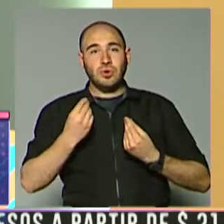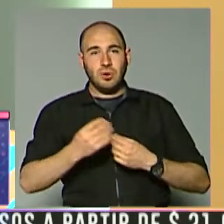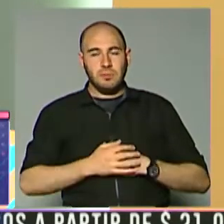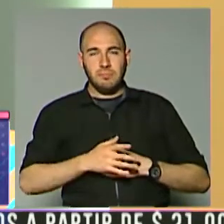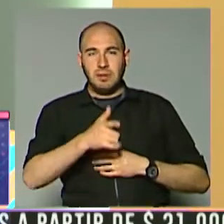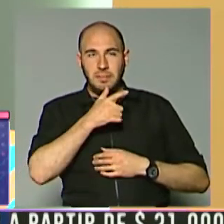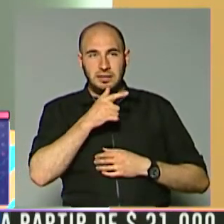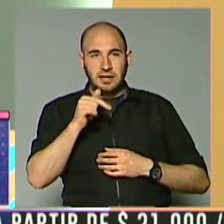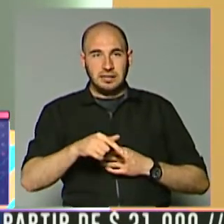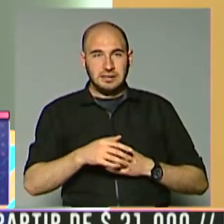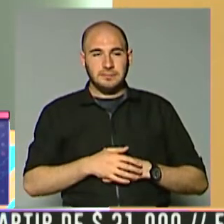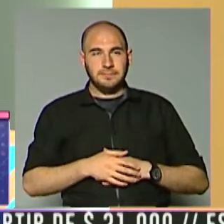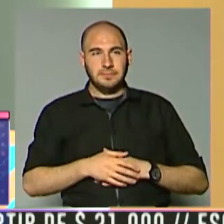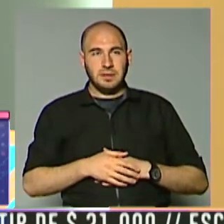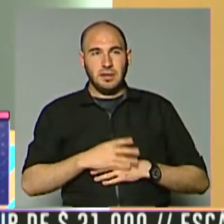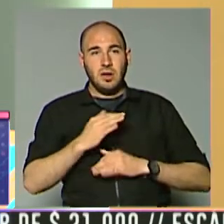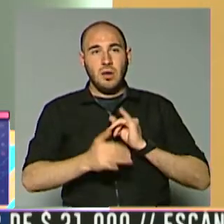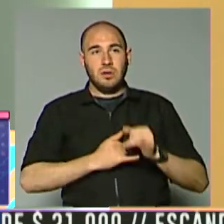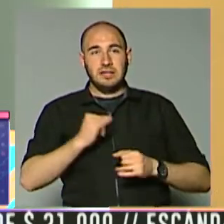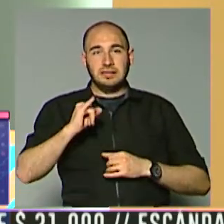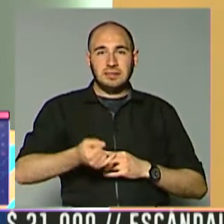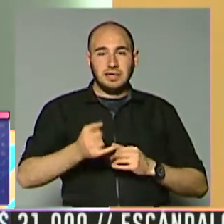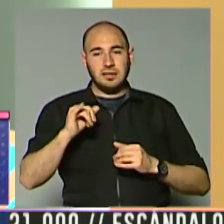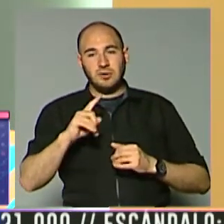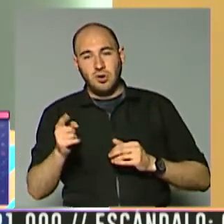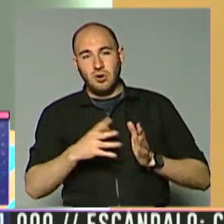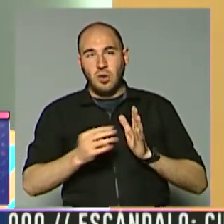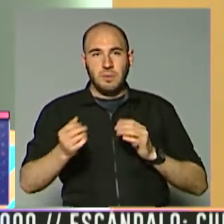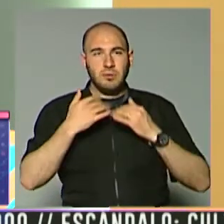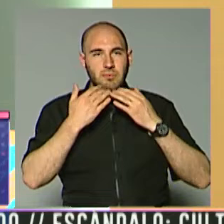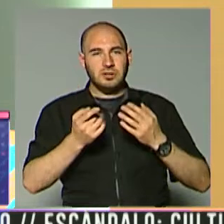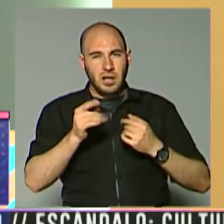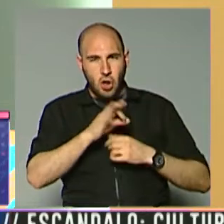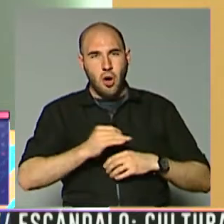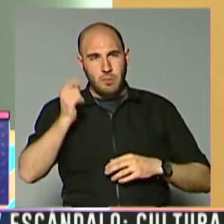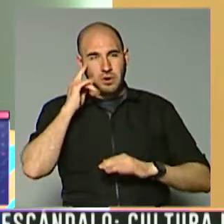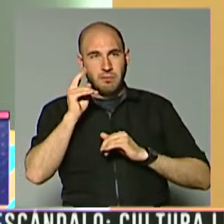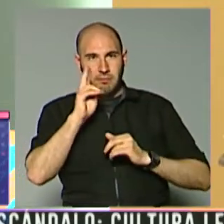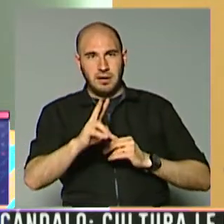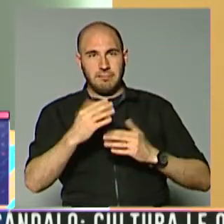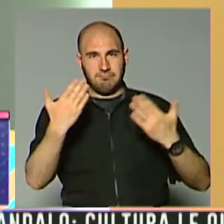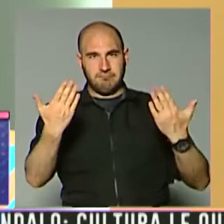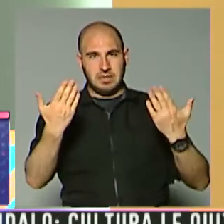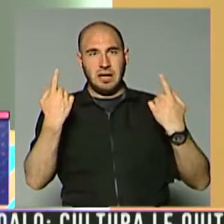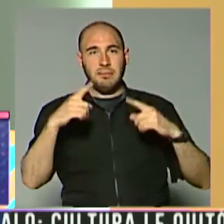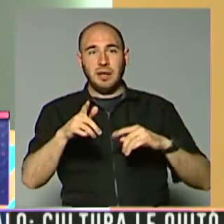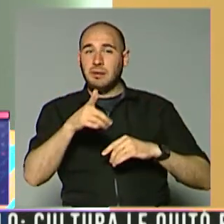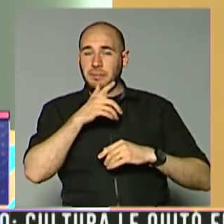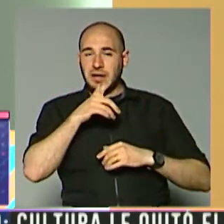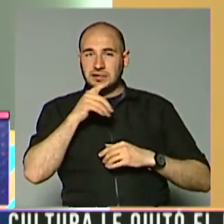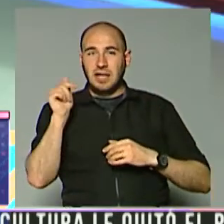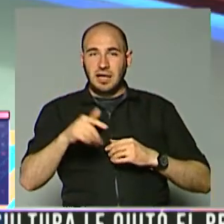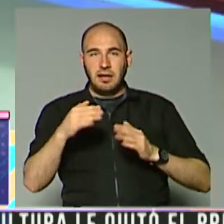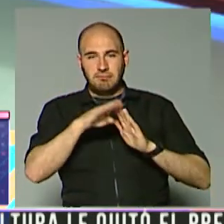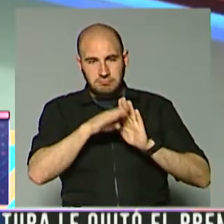yo creo que es aventurado decir si es o no es plagio, más allá de que uno puede tener una opinión cuando lo ve, pero creo que para eso existe